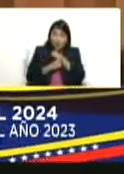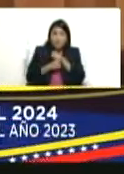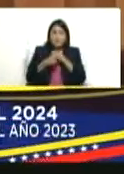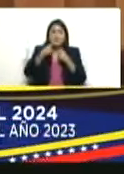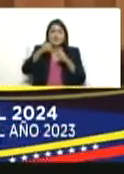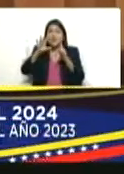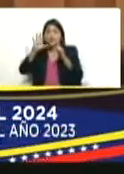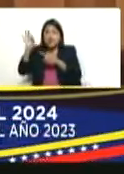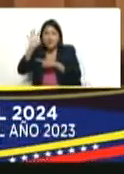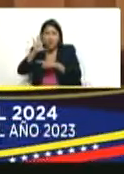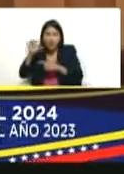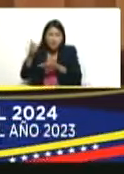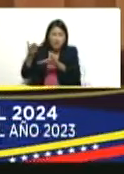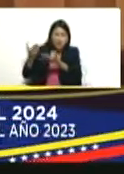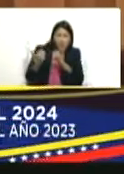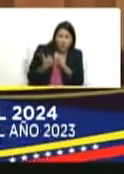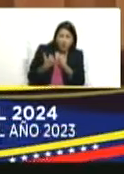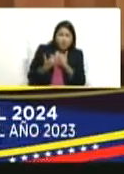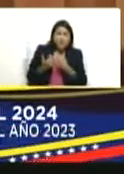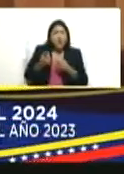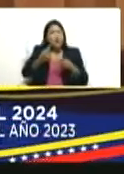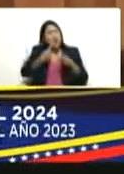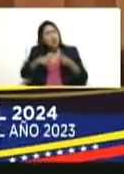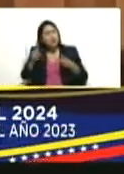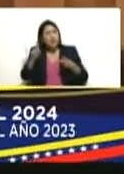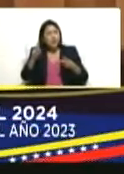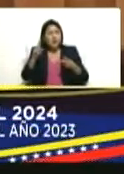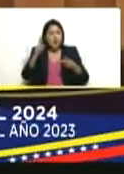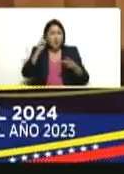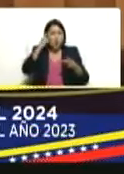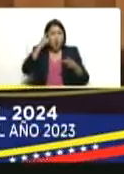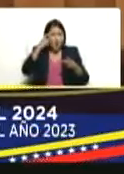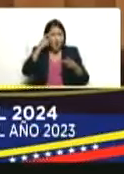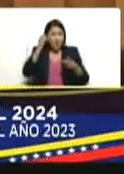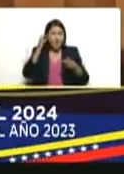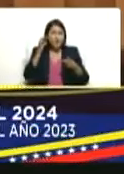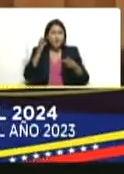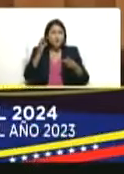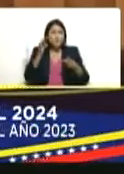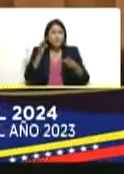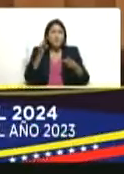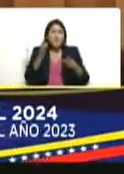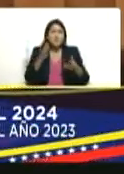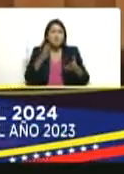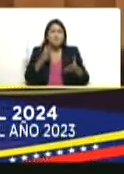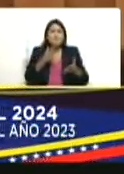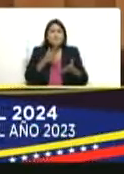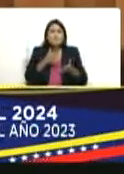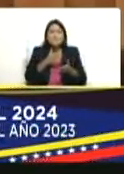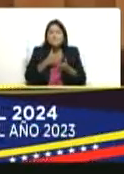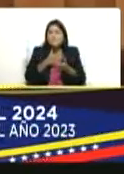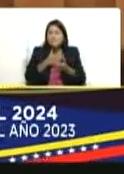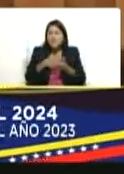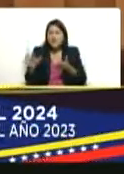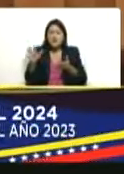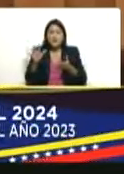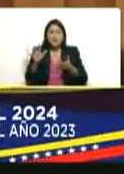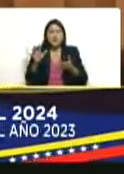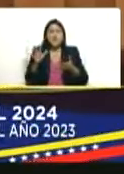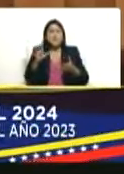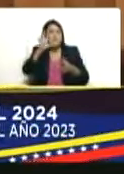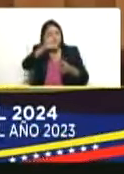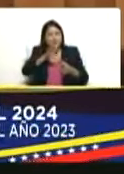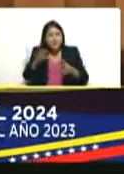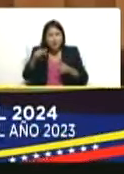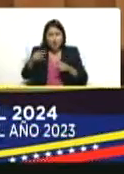Dijo por allí otra loca, de que las que ellos tienen, miles de países hoy nos apoyan.